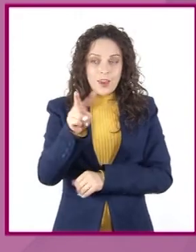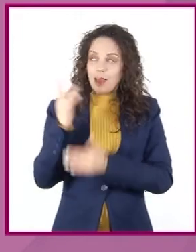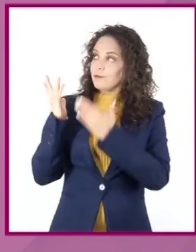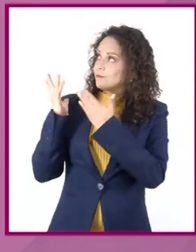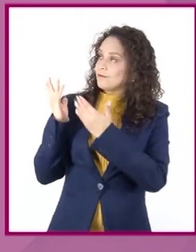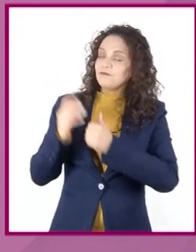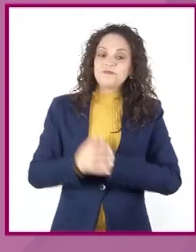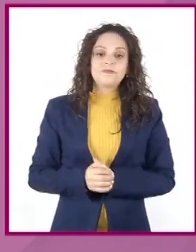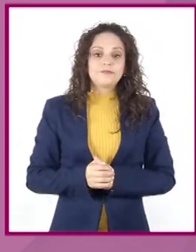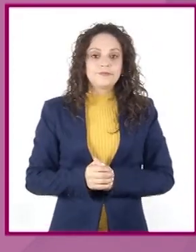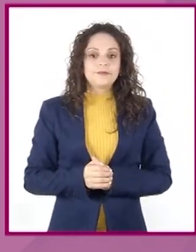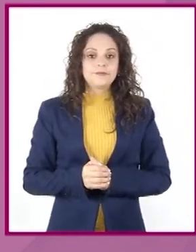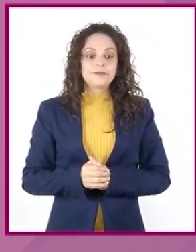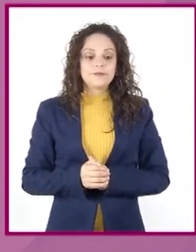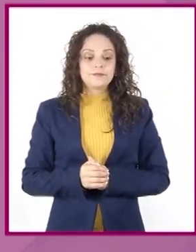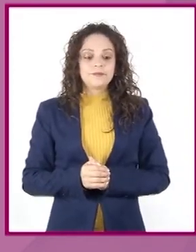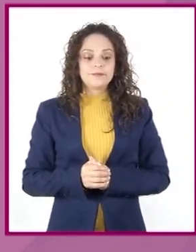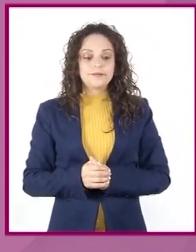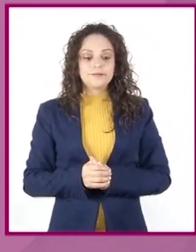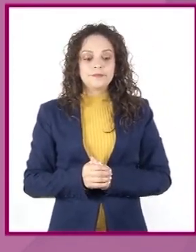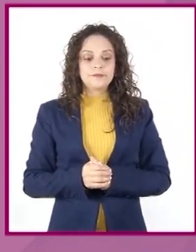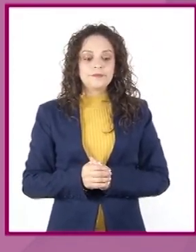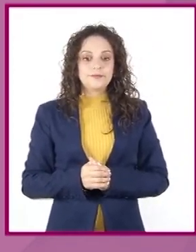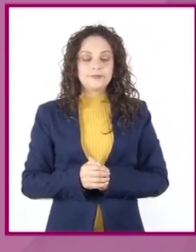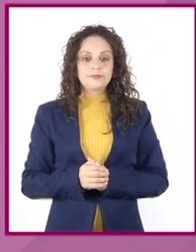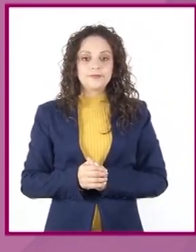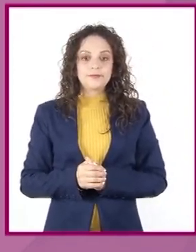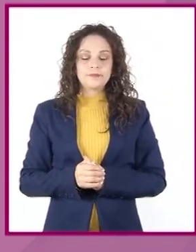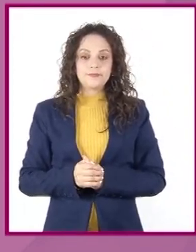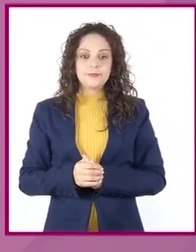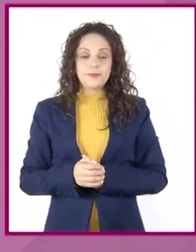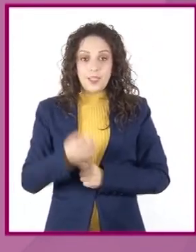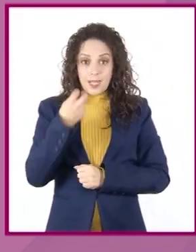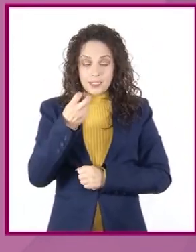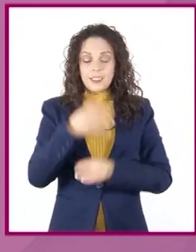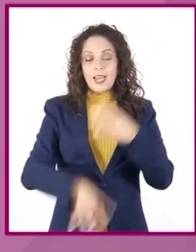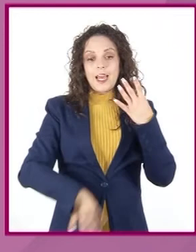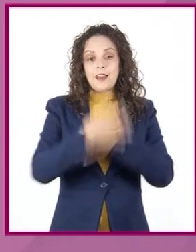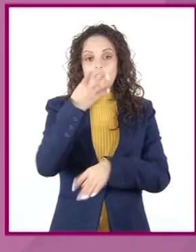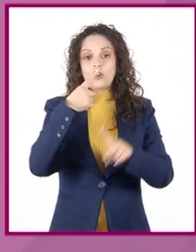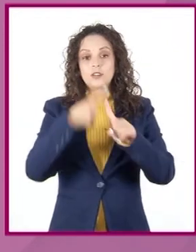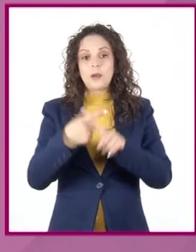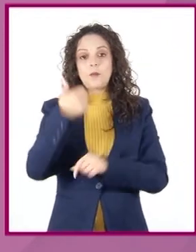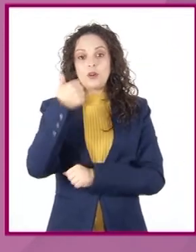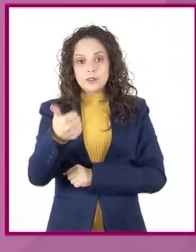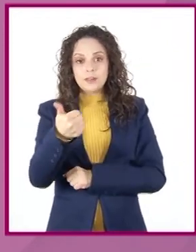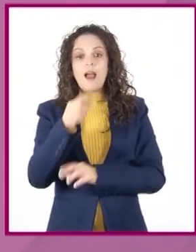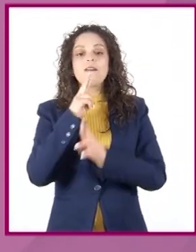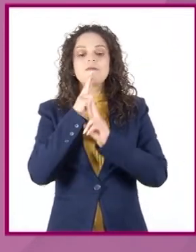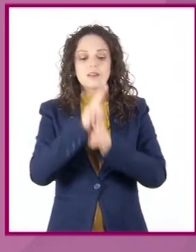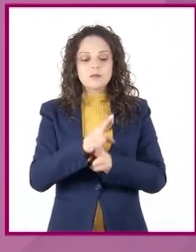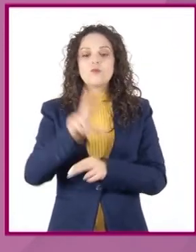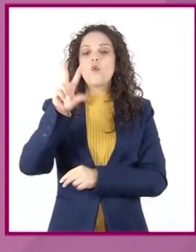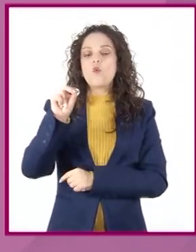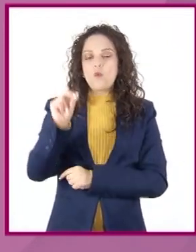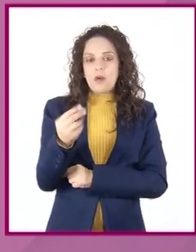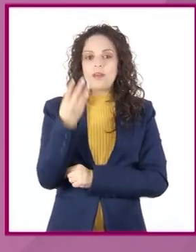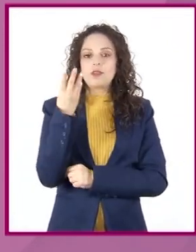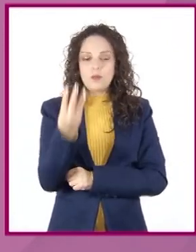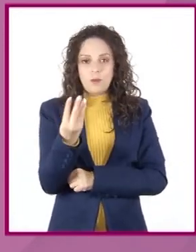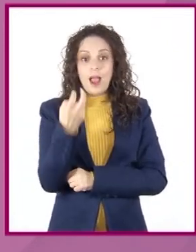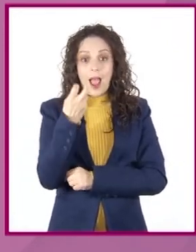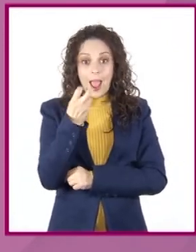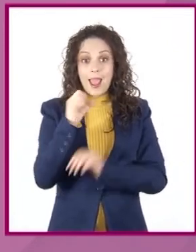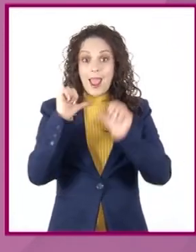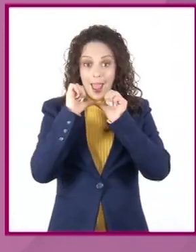prisma. Así, para obtener el área, multiplicamos 14 por 6, igual a 84.